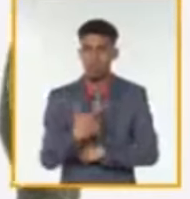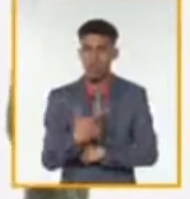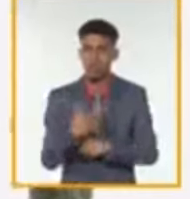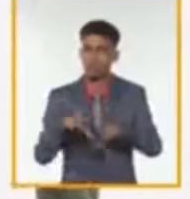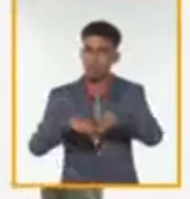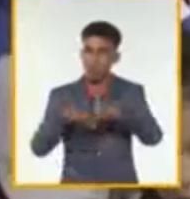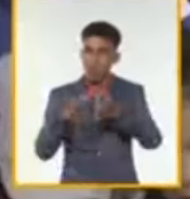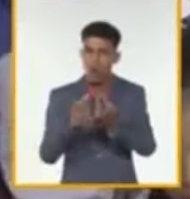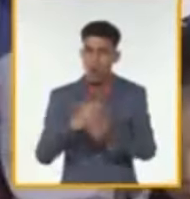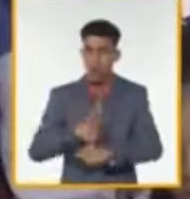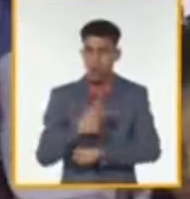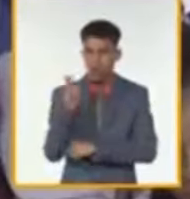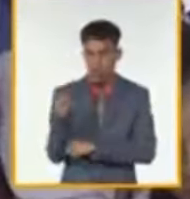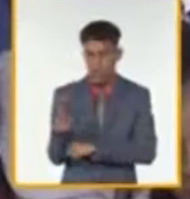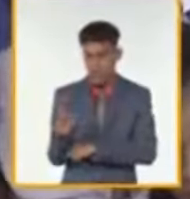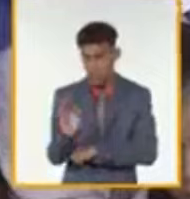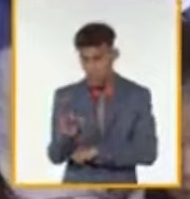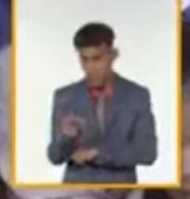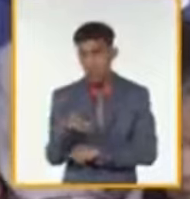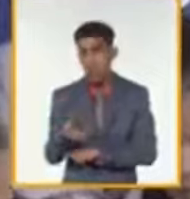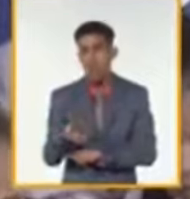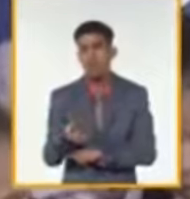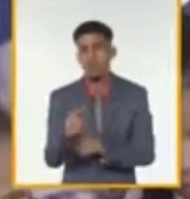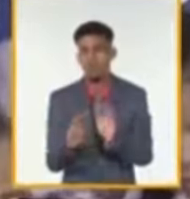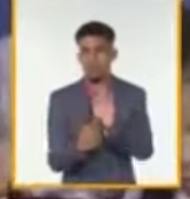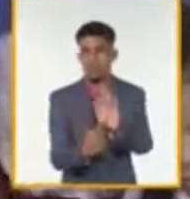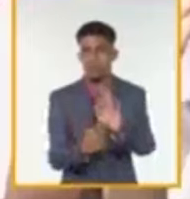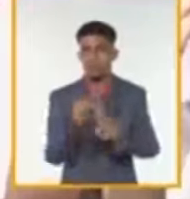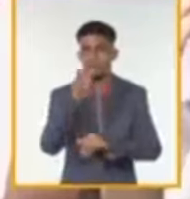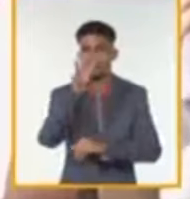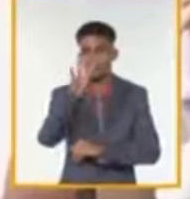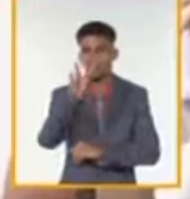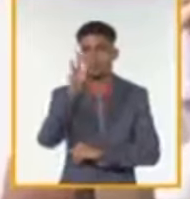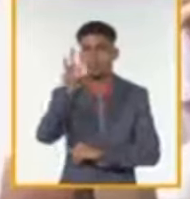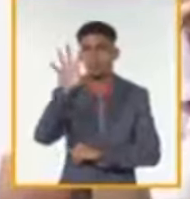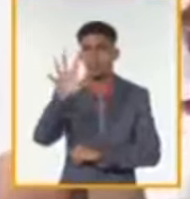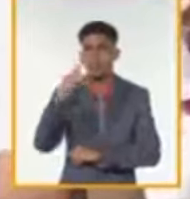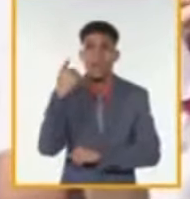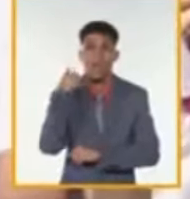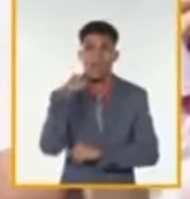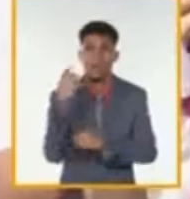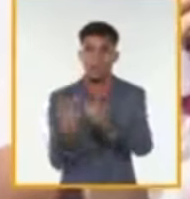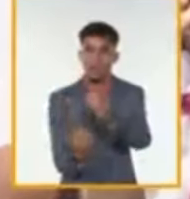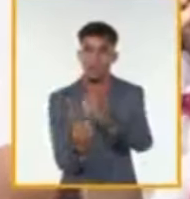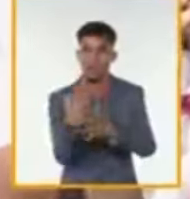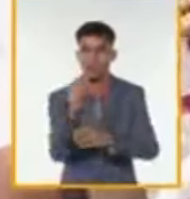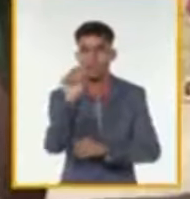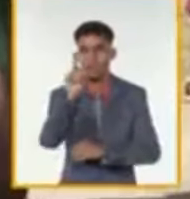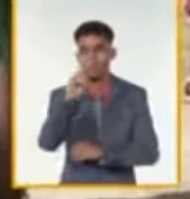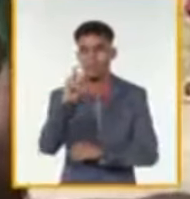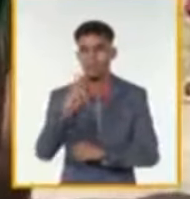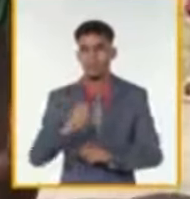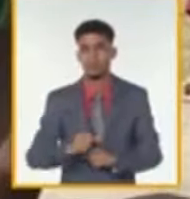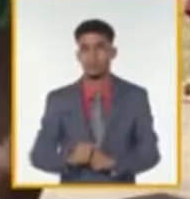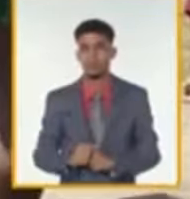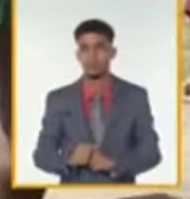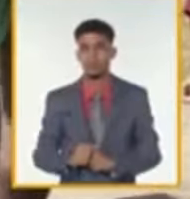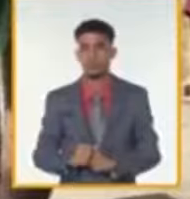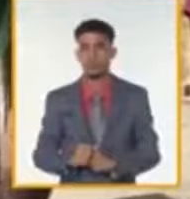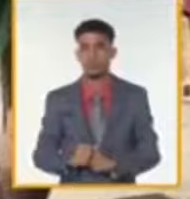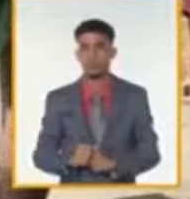nosotros tenemos acá en Santa Clara eh festejando la los 30035 años en el en el alrededor del